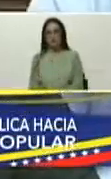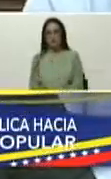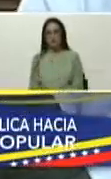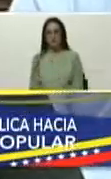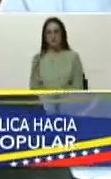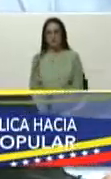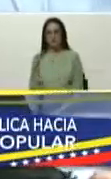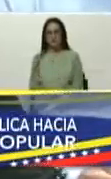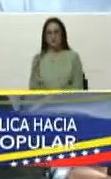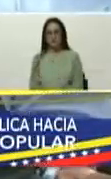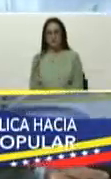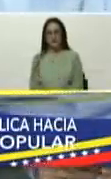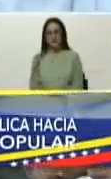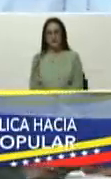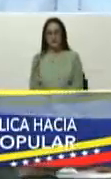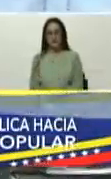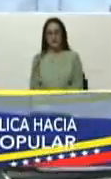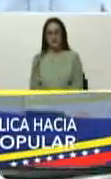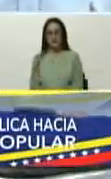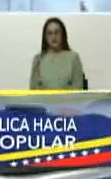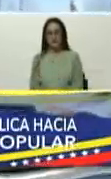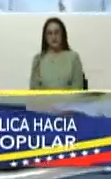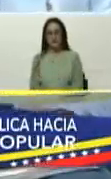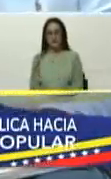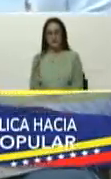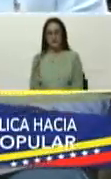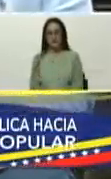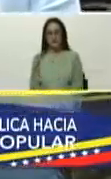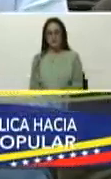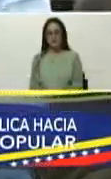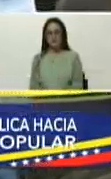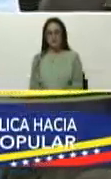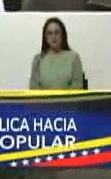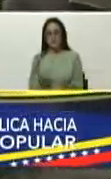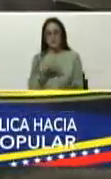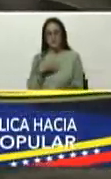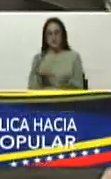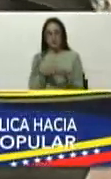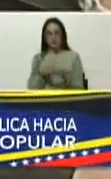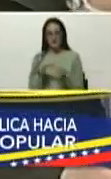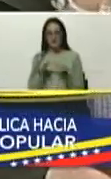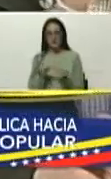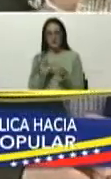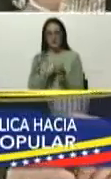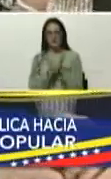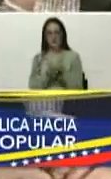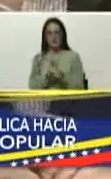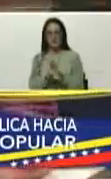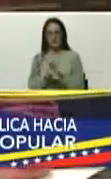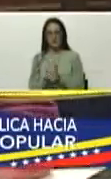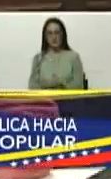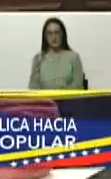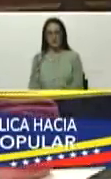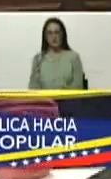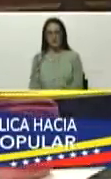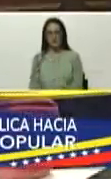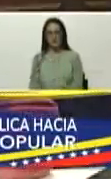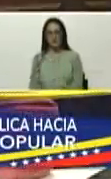¿Ah? Ricardo Molina, presidente de la Comisión Permanente de Ecosocialismo, camarada Ricardo.